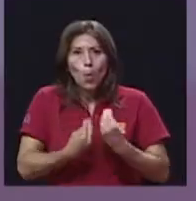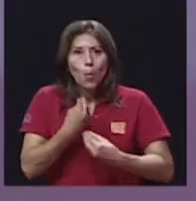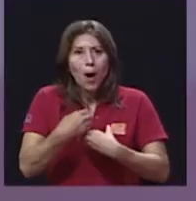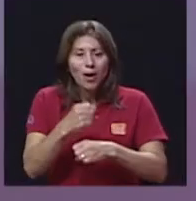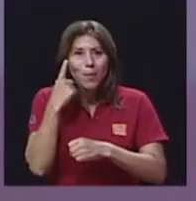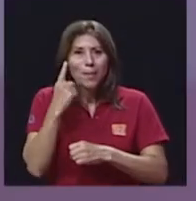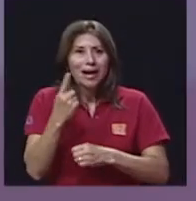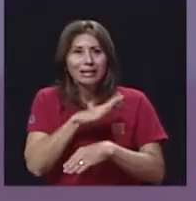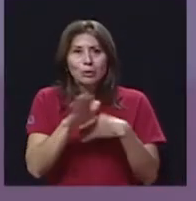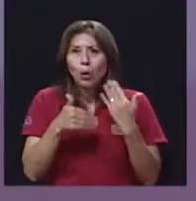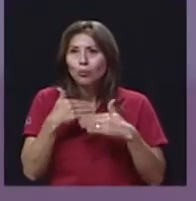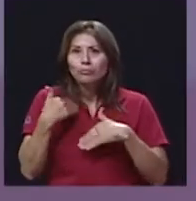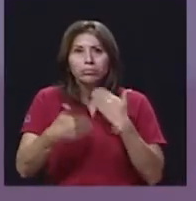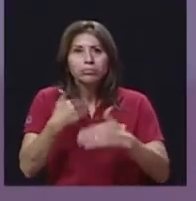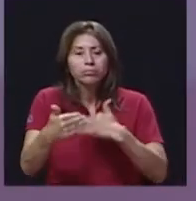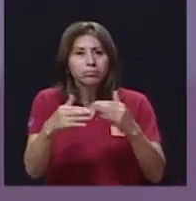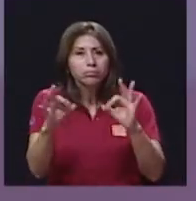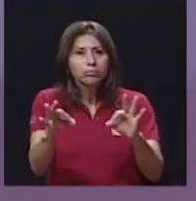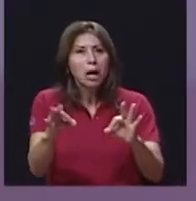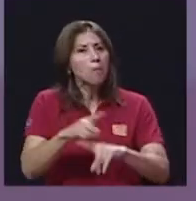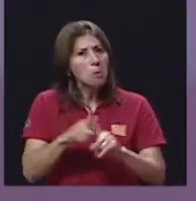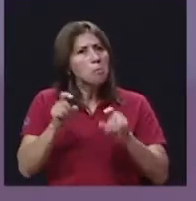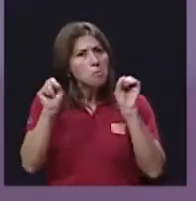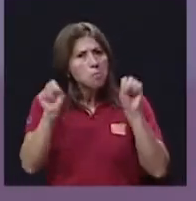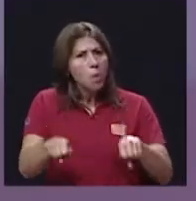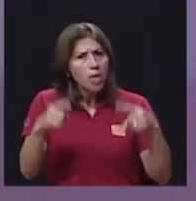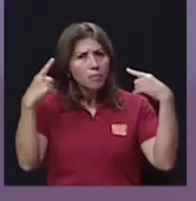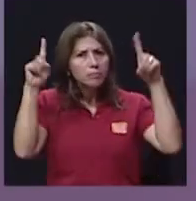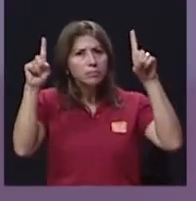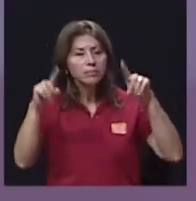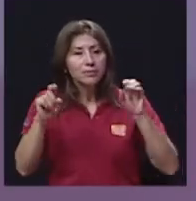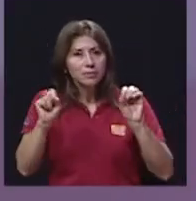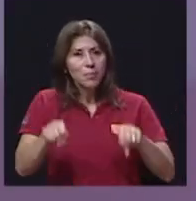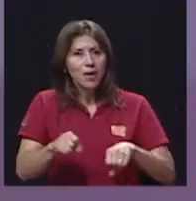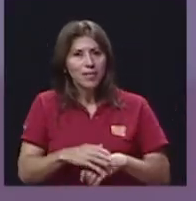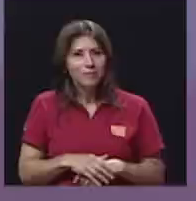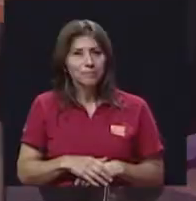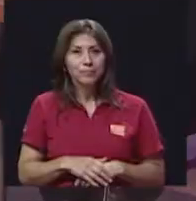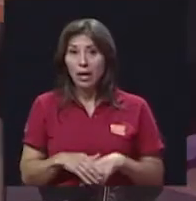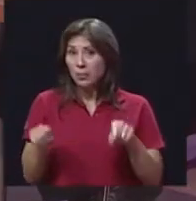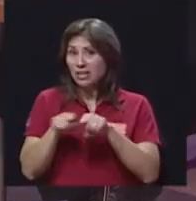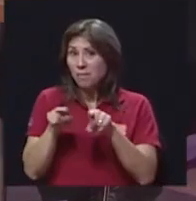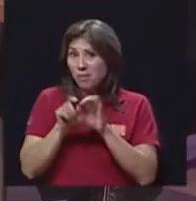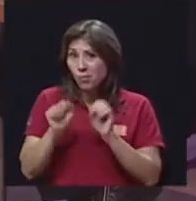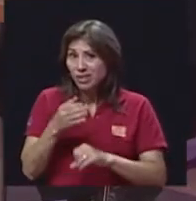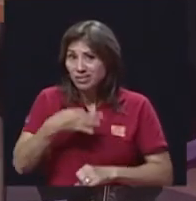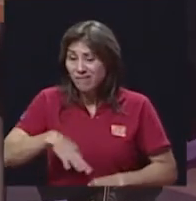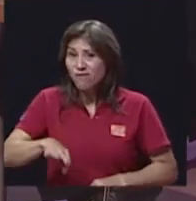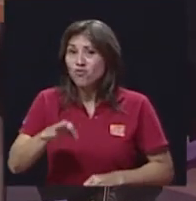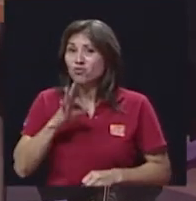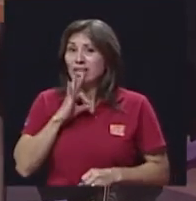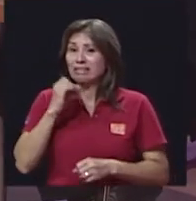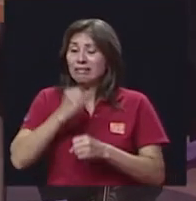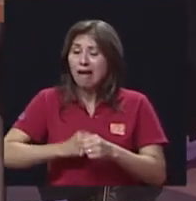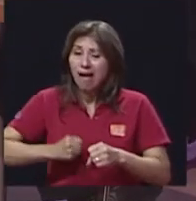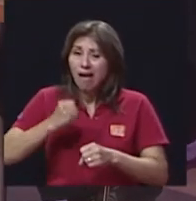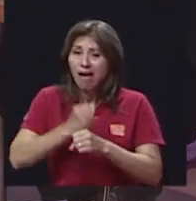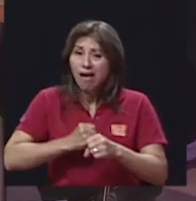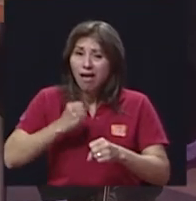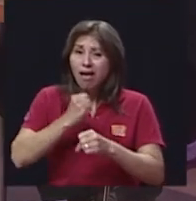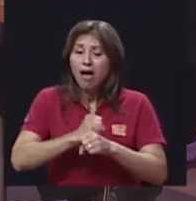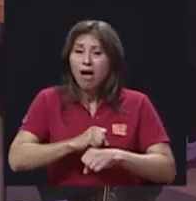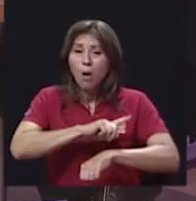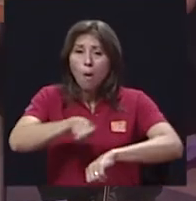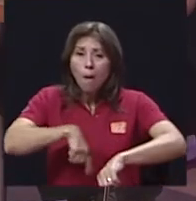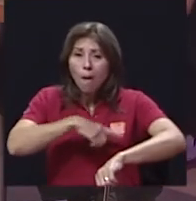mantener todo esto y hemos visto que se puede y online también puede ser muy frustrante trabajar tantas horas al día y que